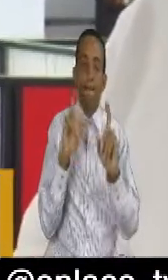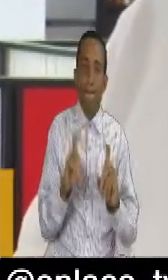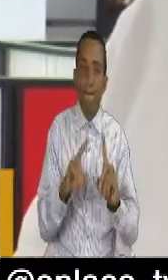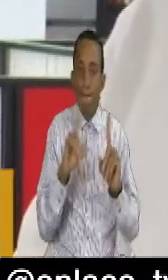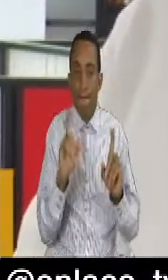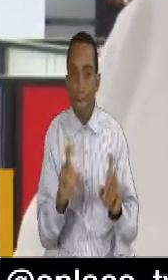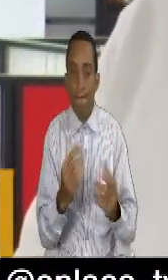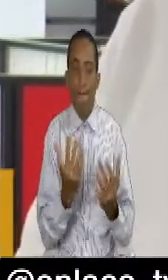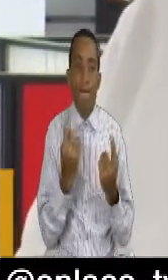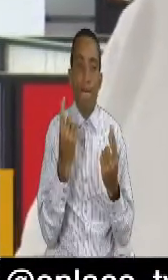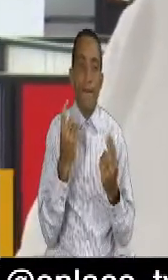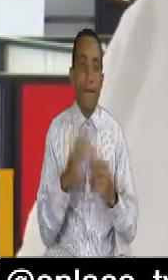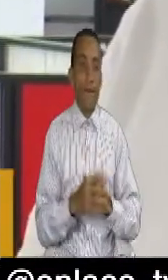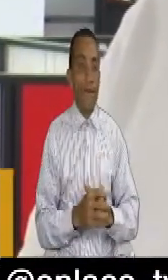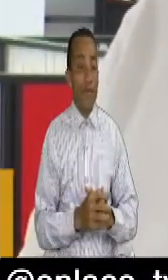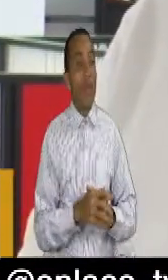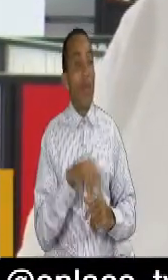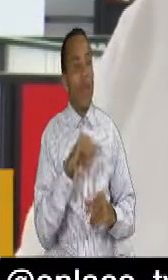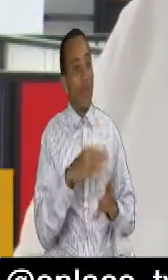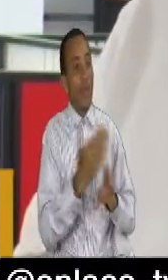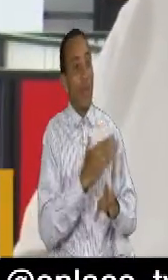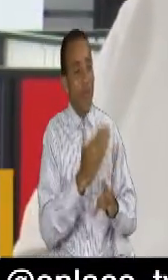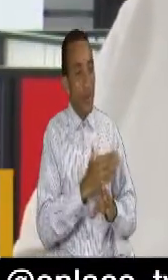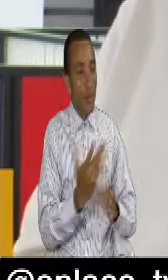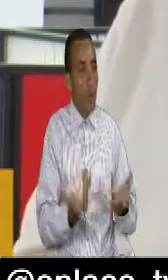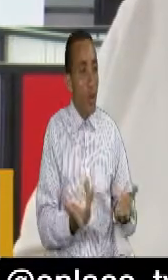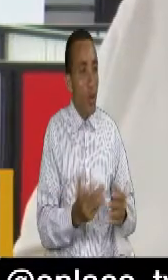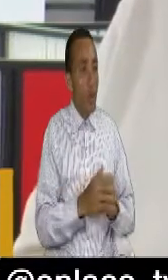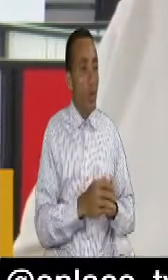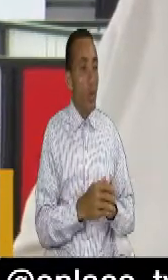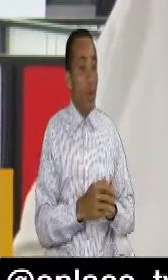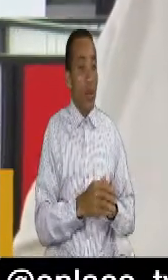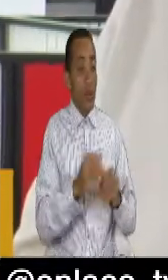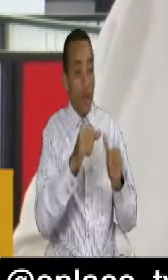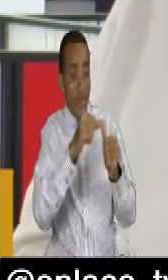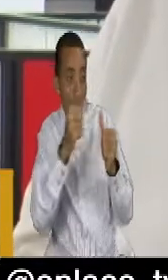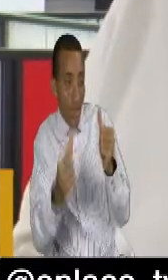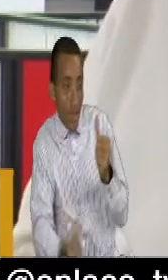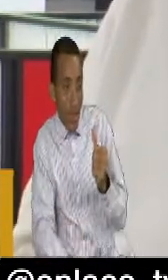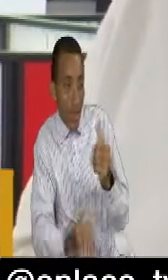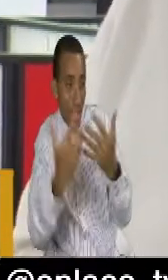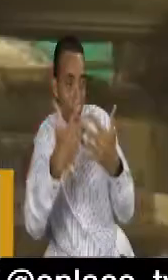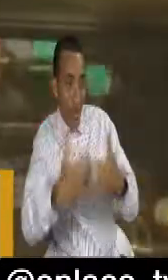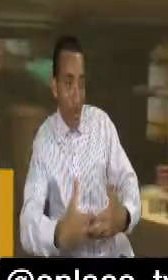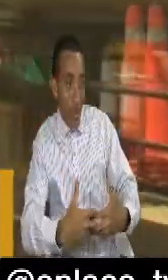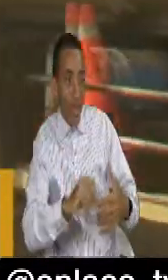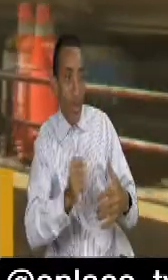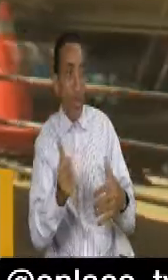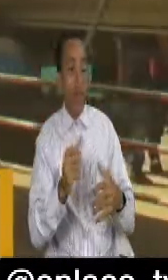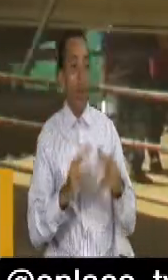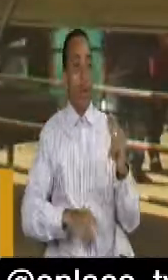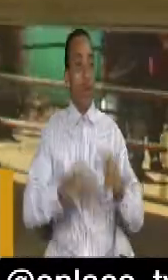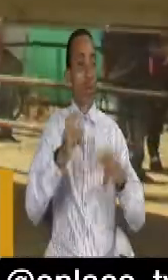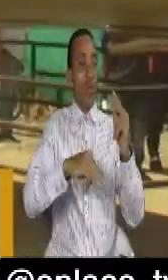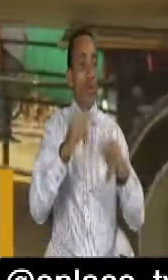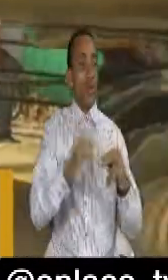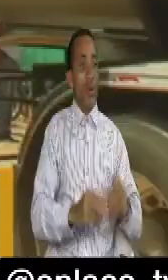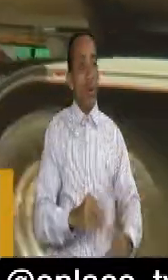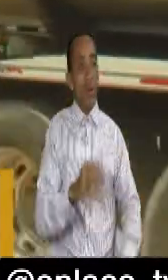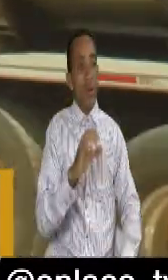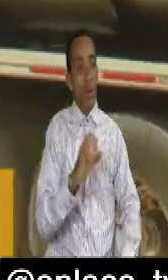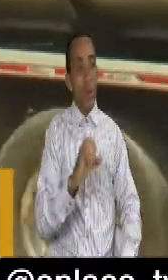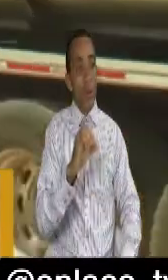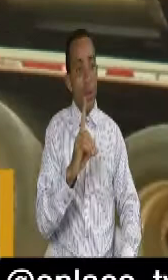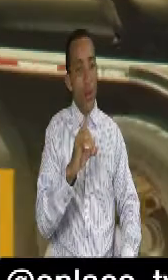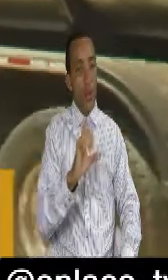problema de las deudas que tiene el subcontratista de Mota Engil, que es con construcciones de UDESAS. Ellos son los que